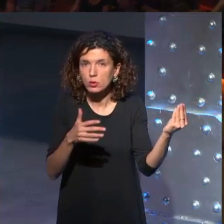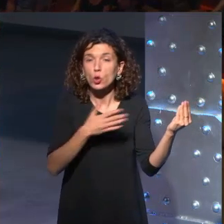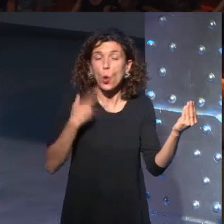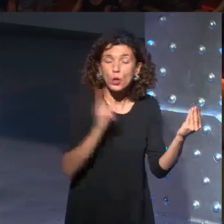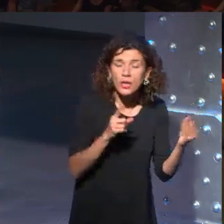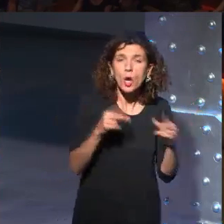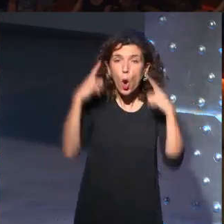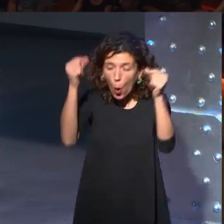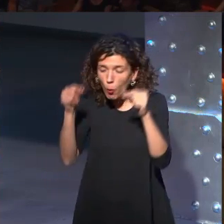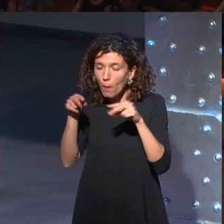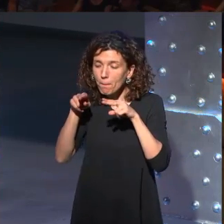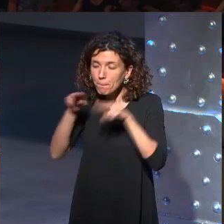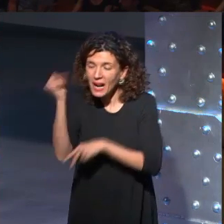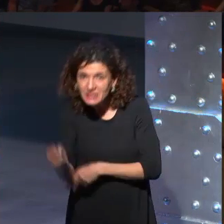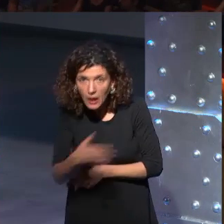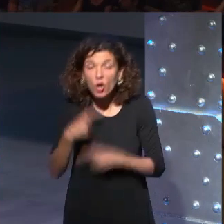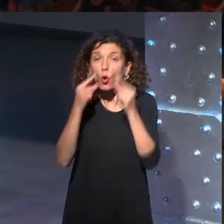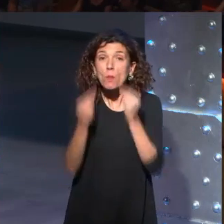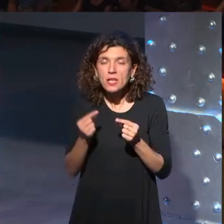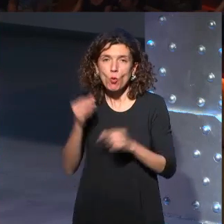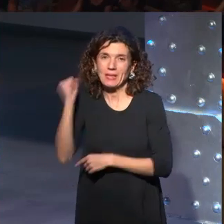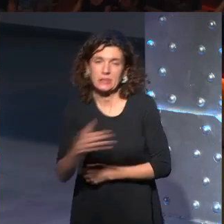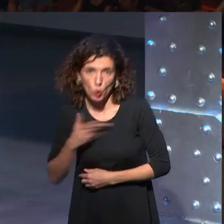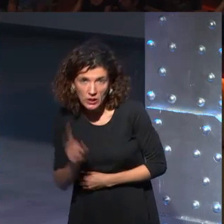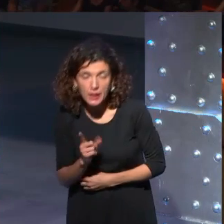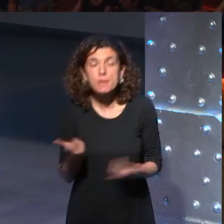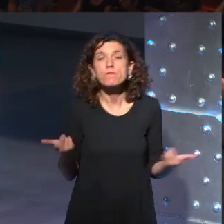quiere que maten al lobo, no quiere que maten a colmillos.